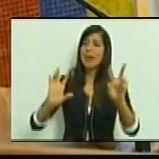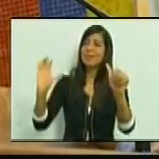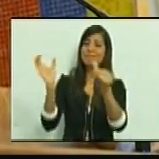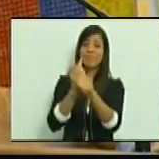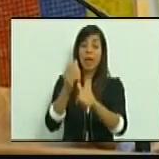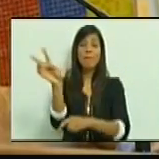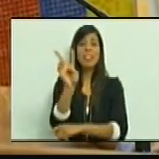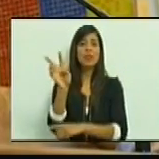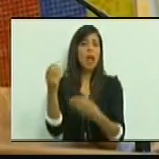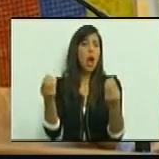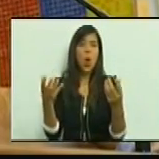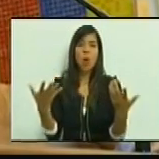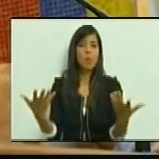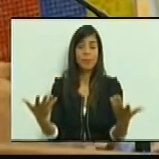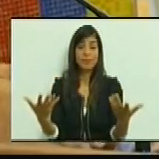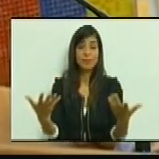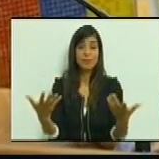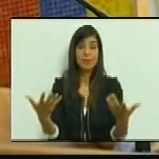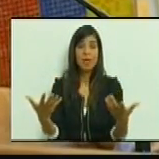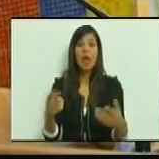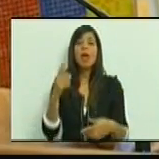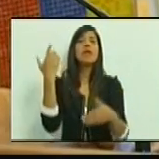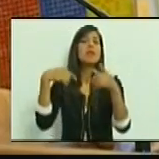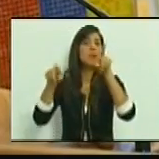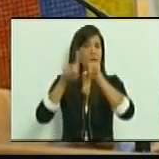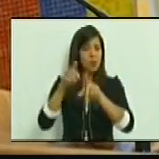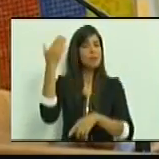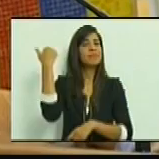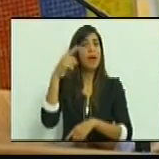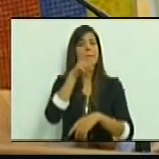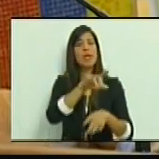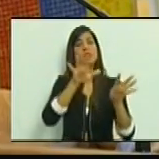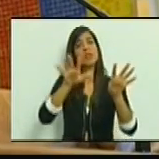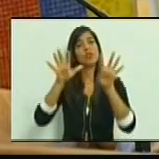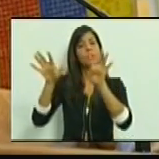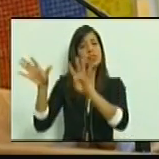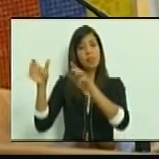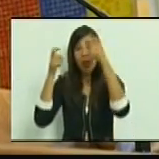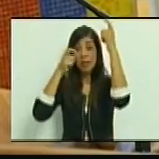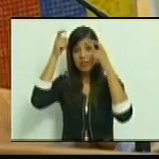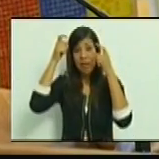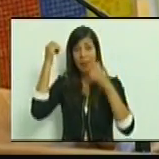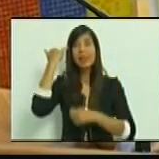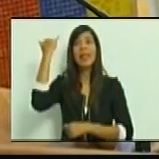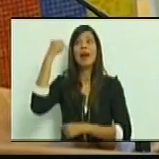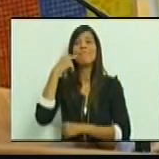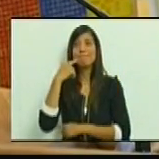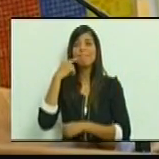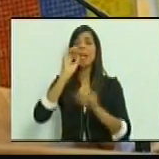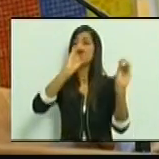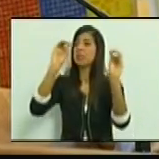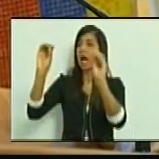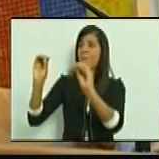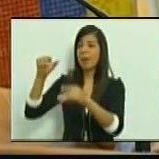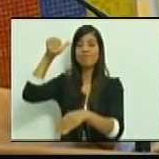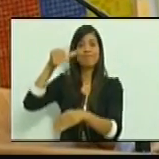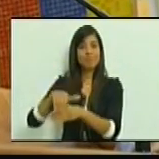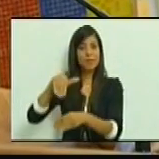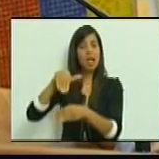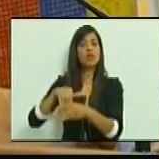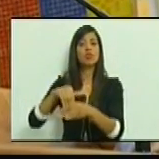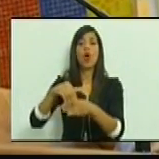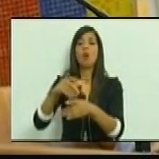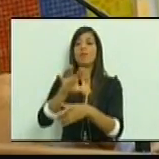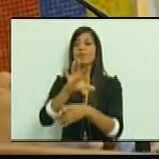soberanía nacional, como en 1999 lo hizo el comandante Hugo Chávez con la convocatoria del poder